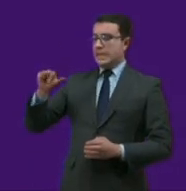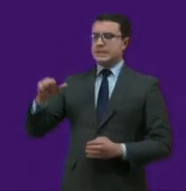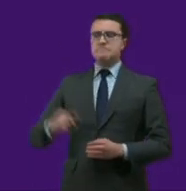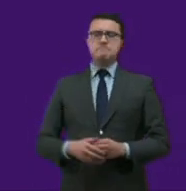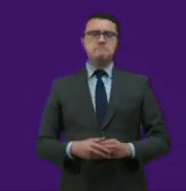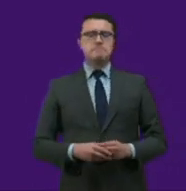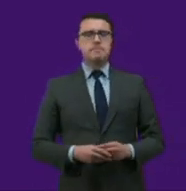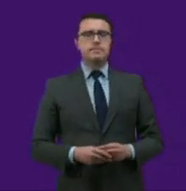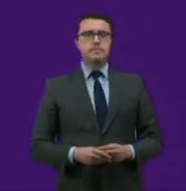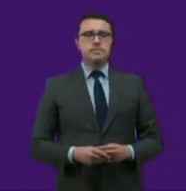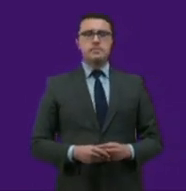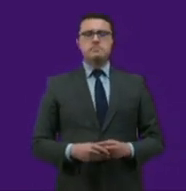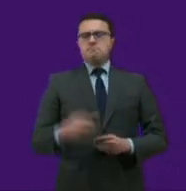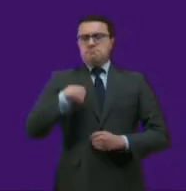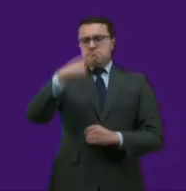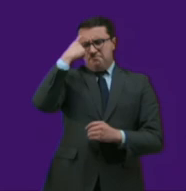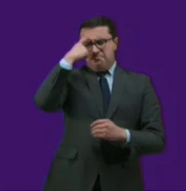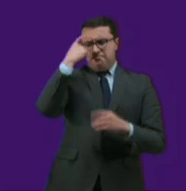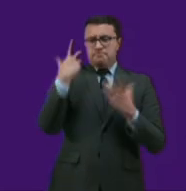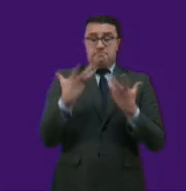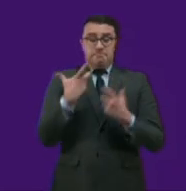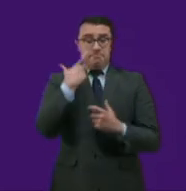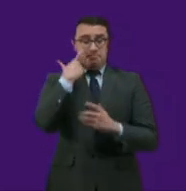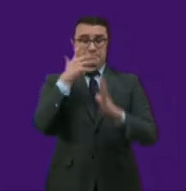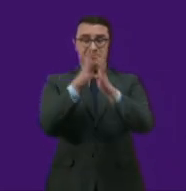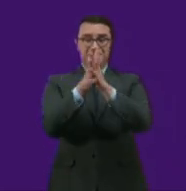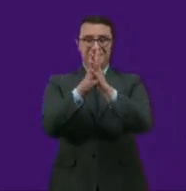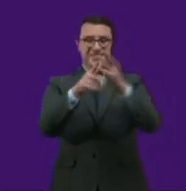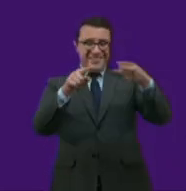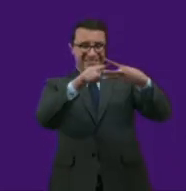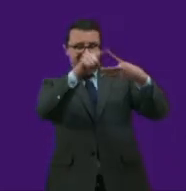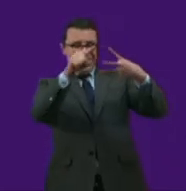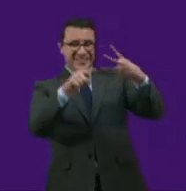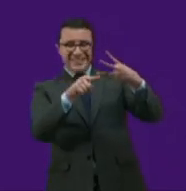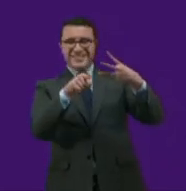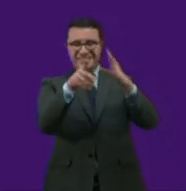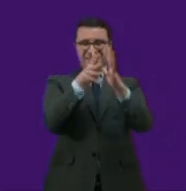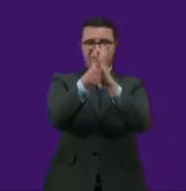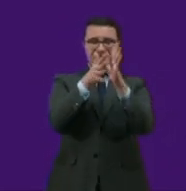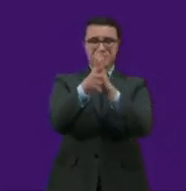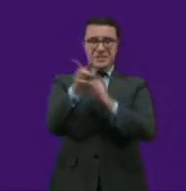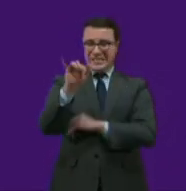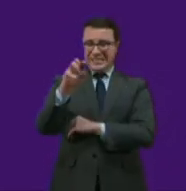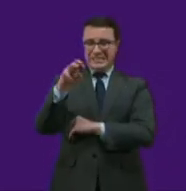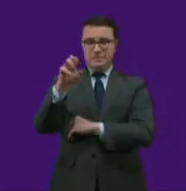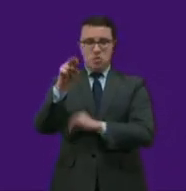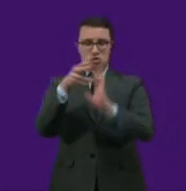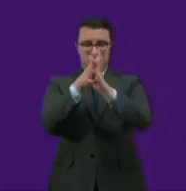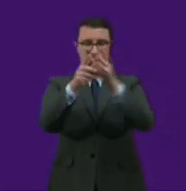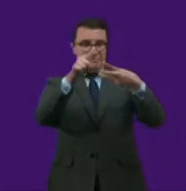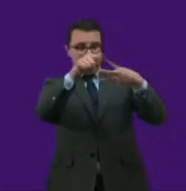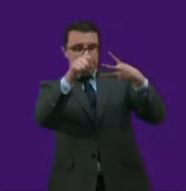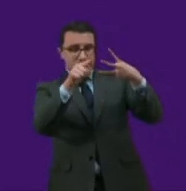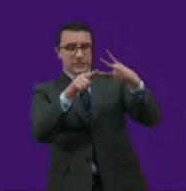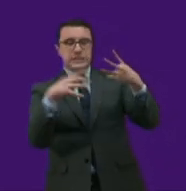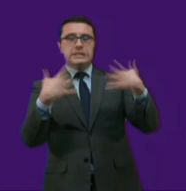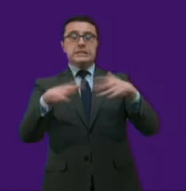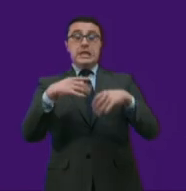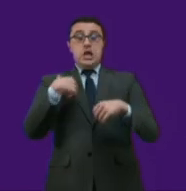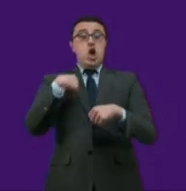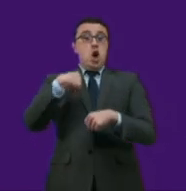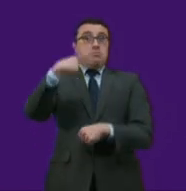Yo creo que además de esos tres elementos o esos elementos que menciona Simón, pues para mí hay uno como